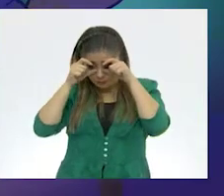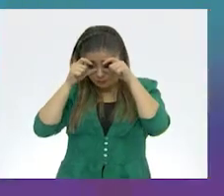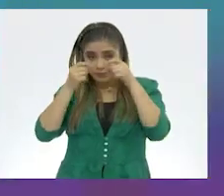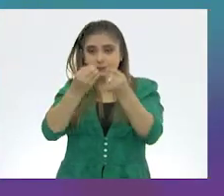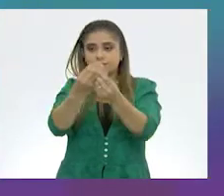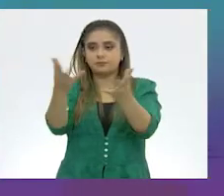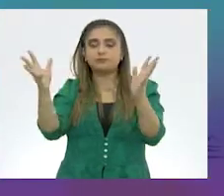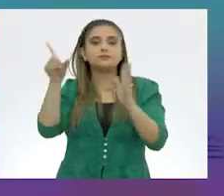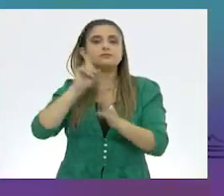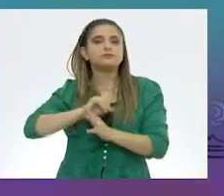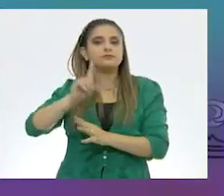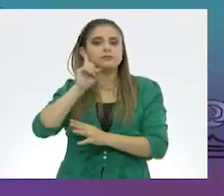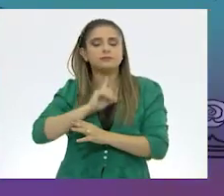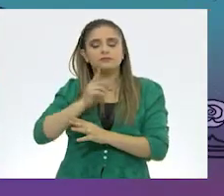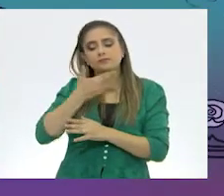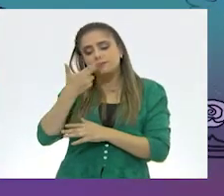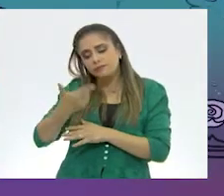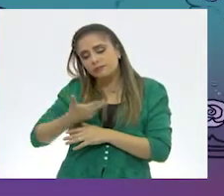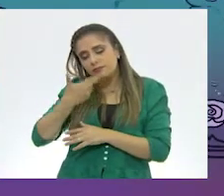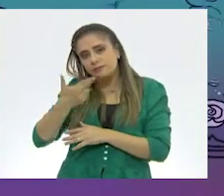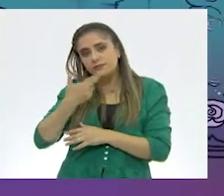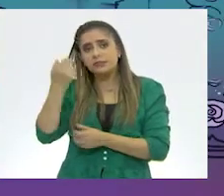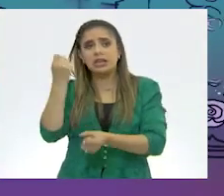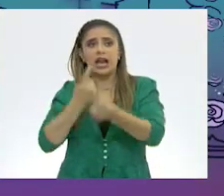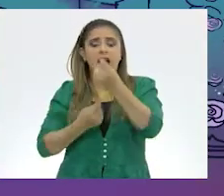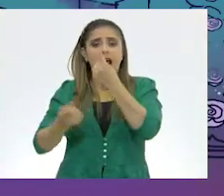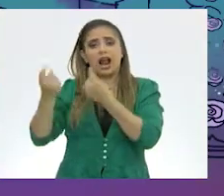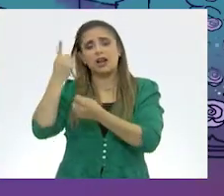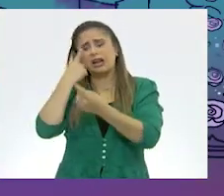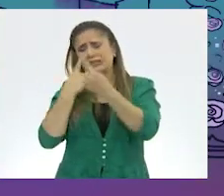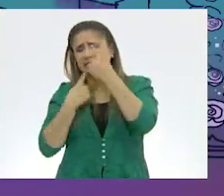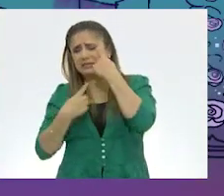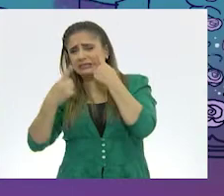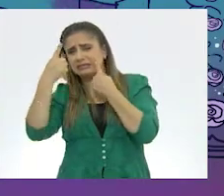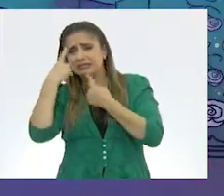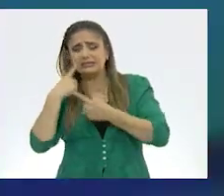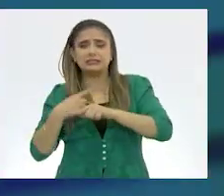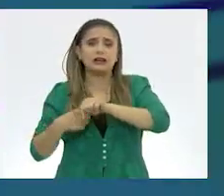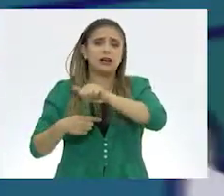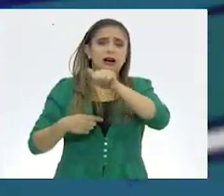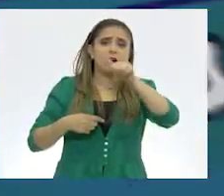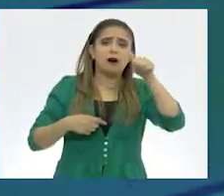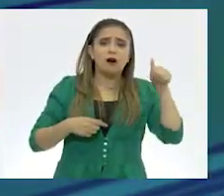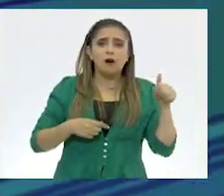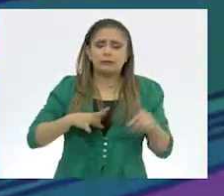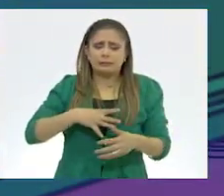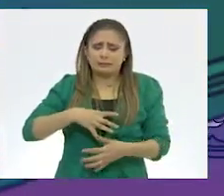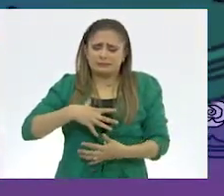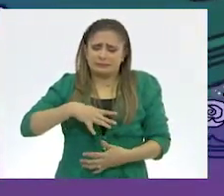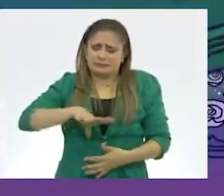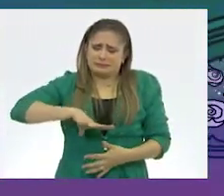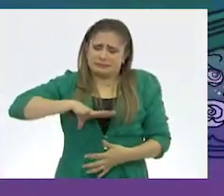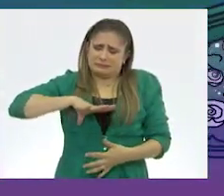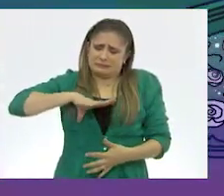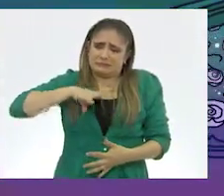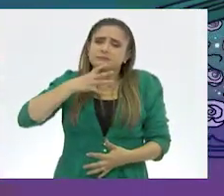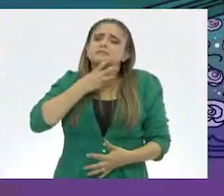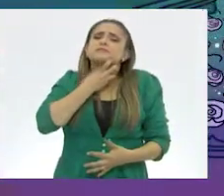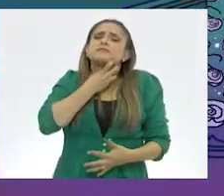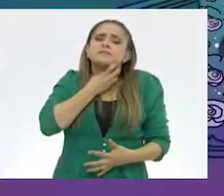bonitas. Unos gemían con ayes velados. Otros chillaban procazmente sin comprender el destino del